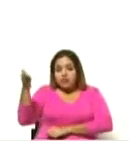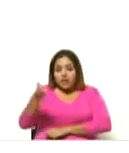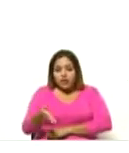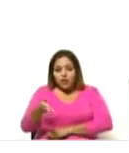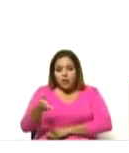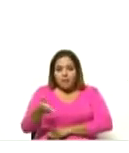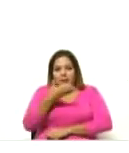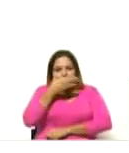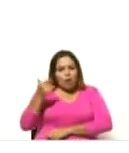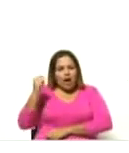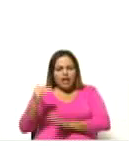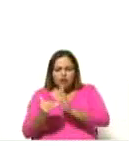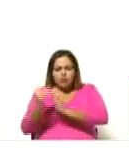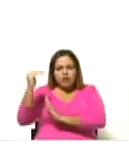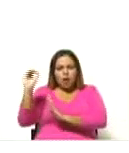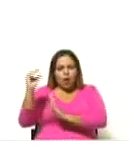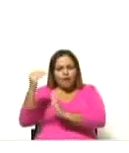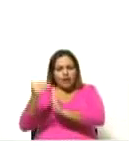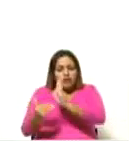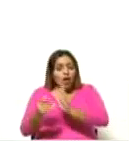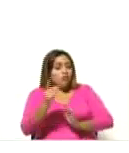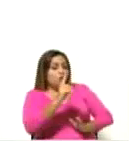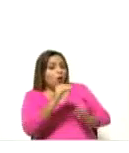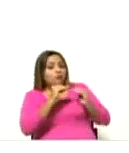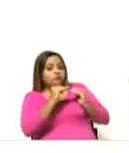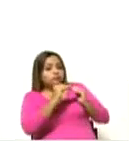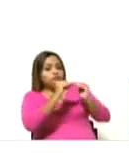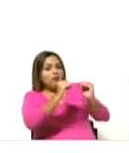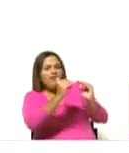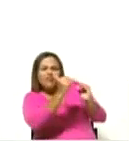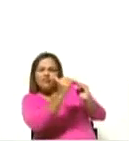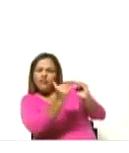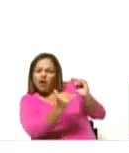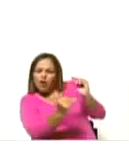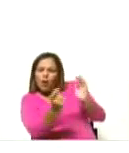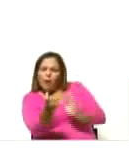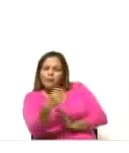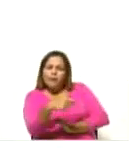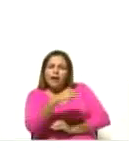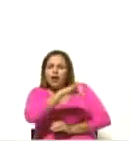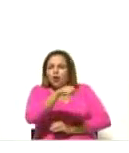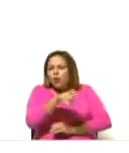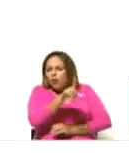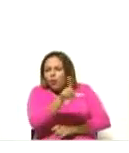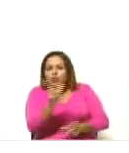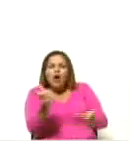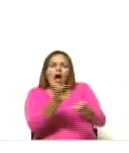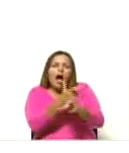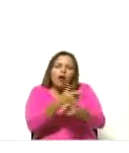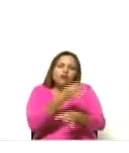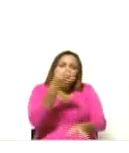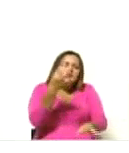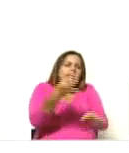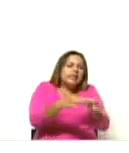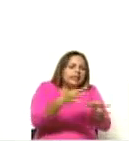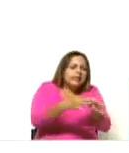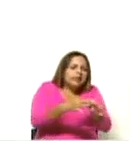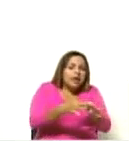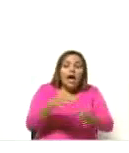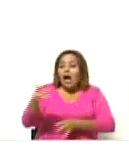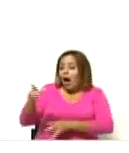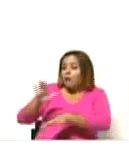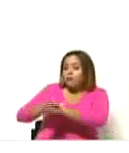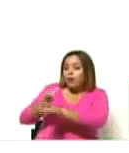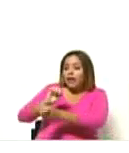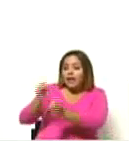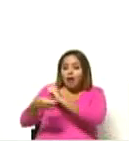subiendo? No, se mantiene. Se mantiene. Bajó entre los meses de julio, agosto, septiembre. ¿Con el tema cambiario?